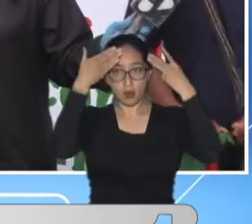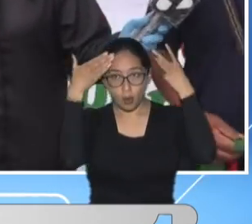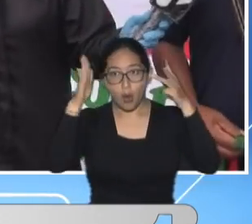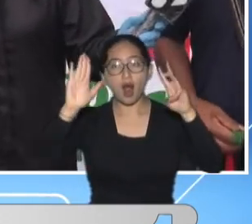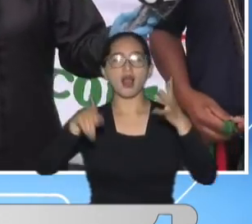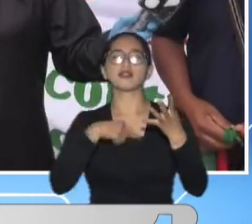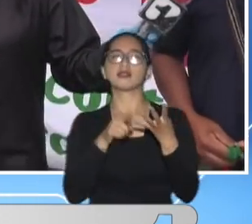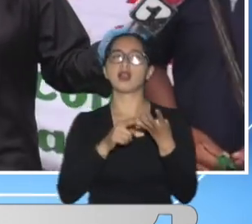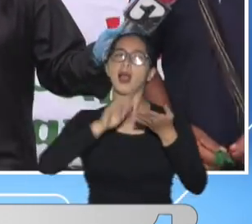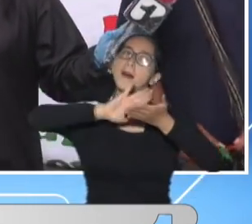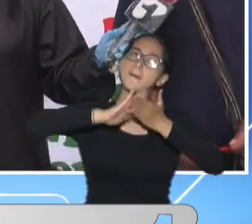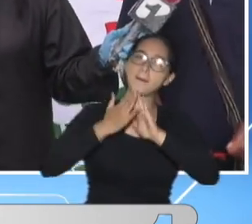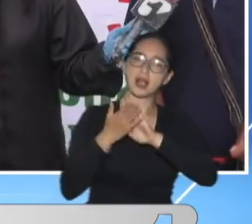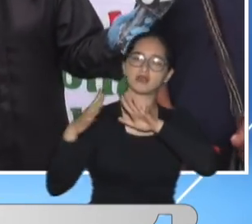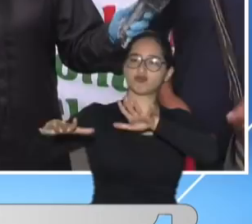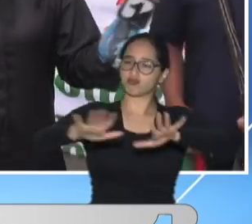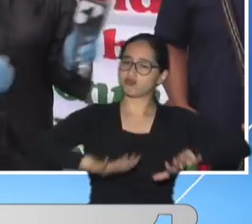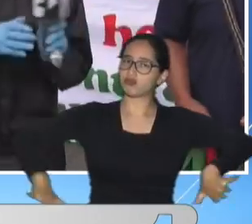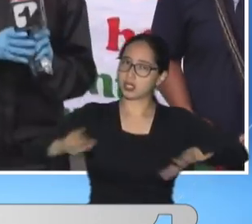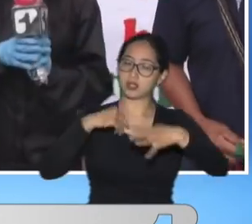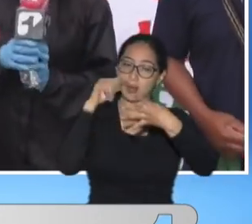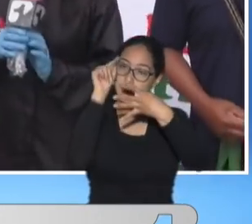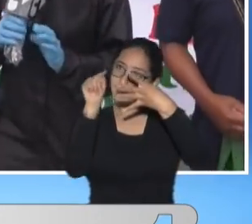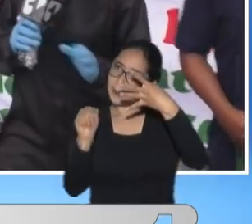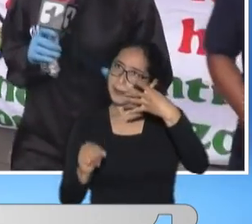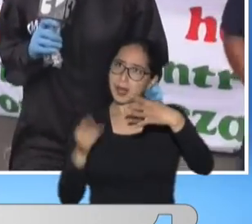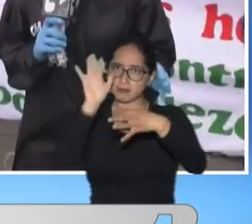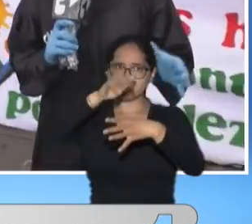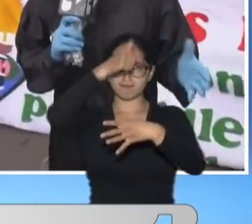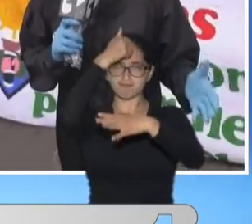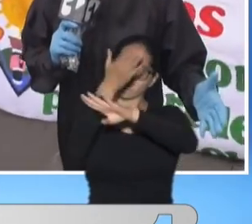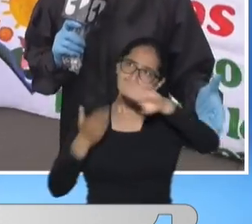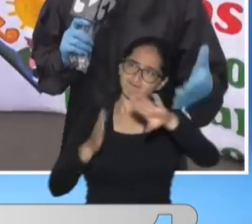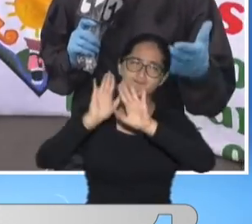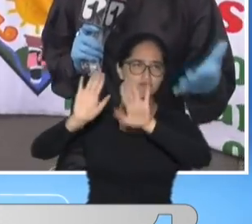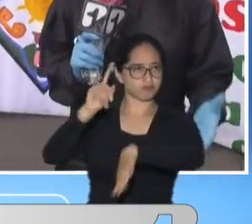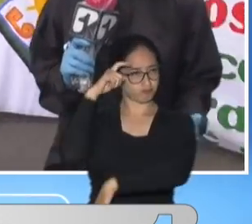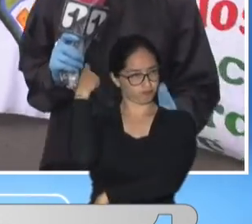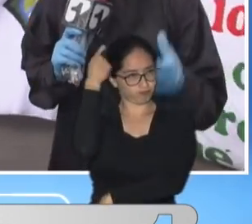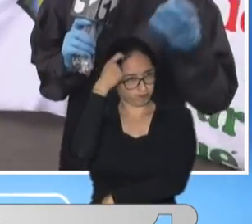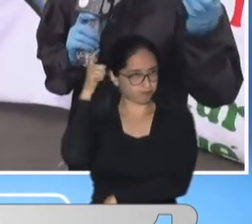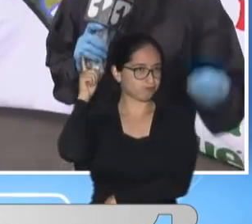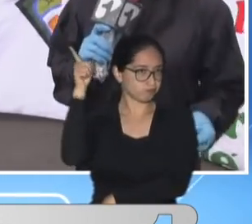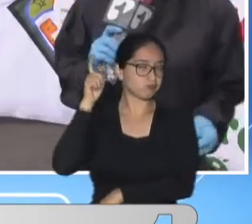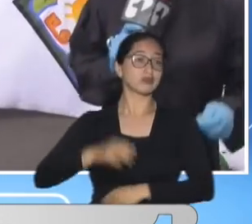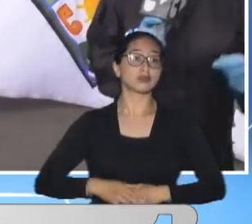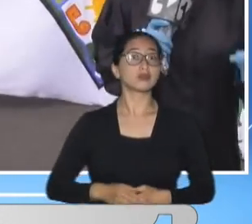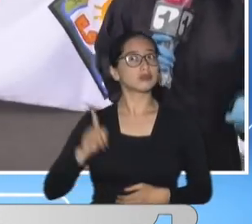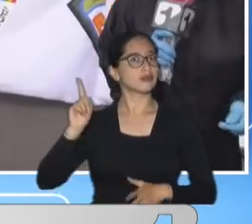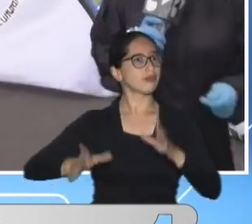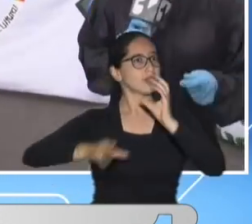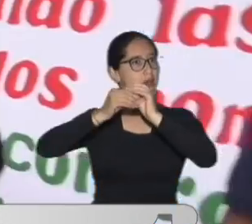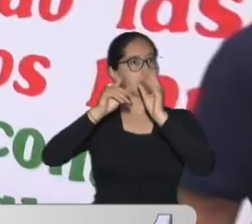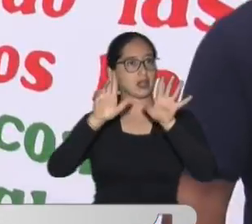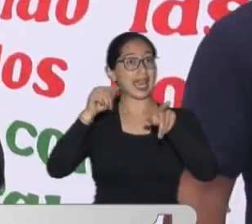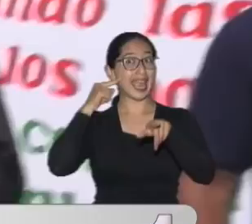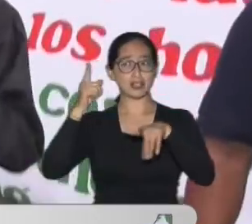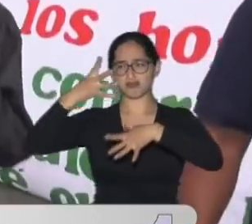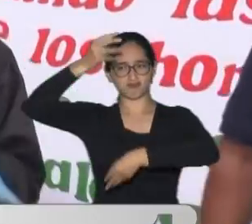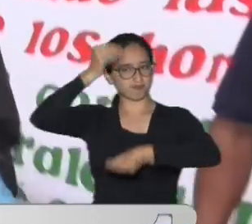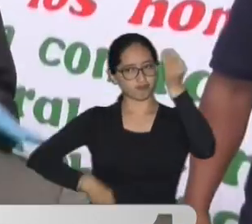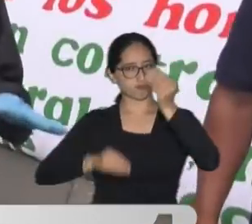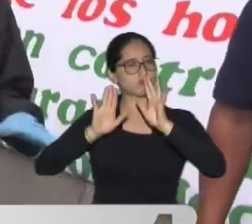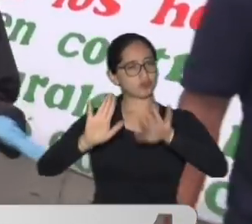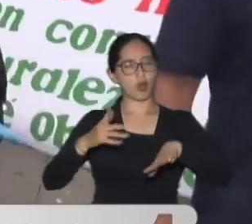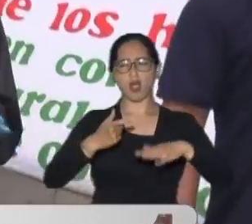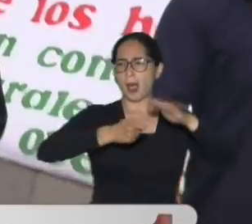hacemos reclamo al gobierno nacional. Perfecto, muchas gracias. Recordemos que ellos también rechazan los asesinatos sistemáticos a líderes